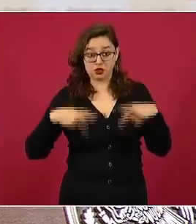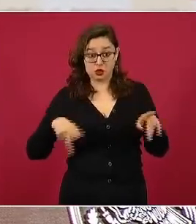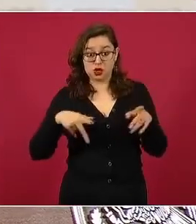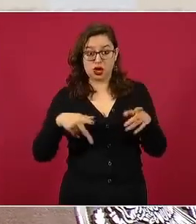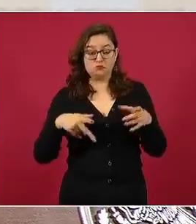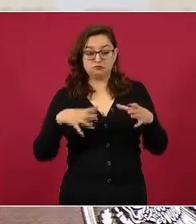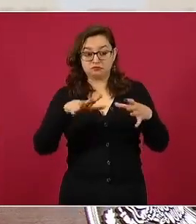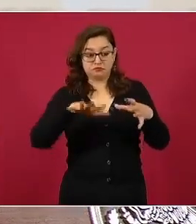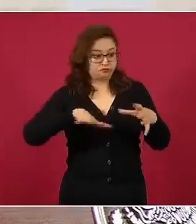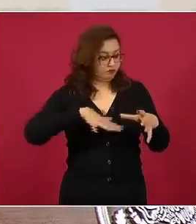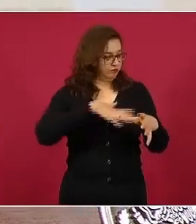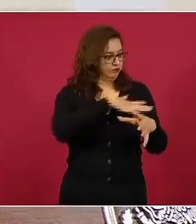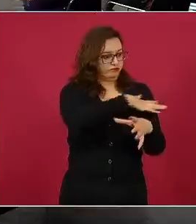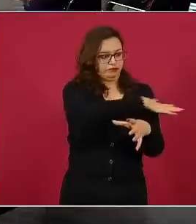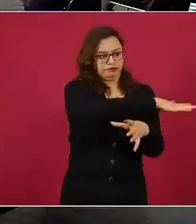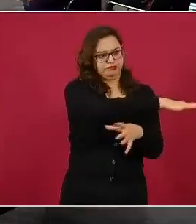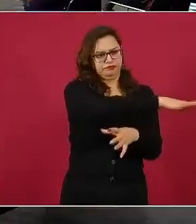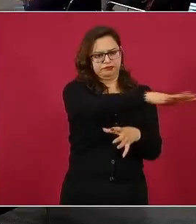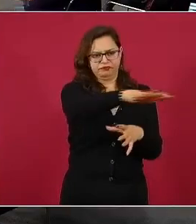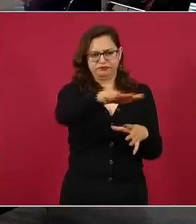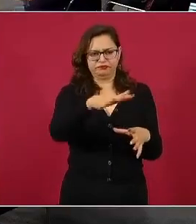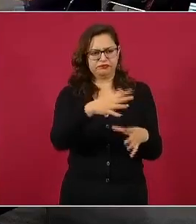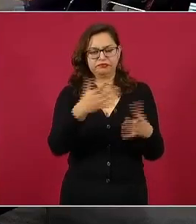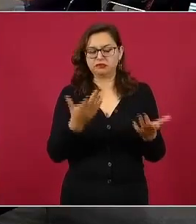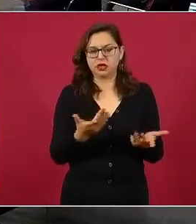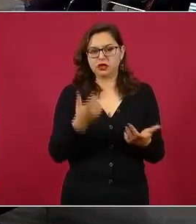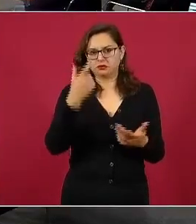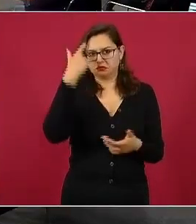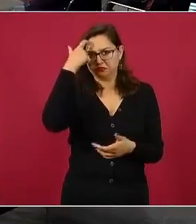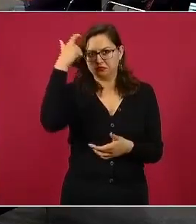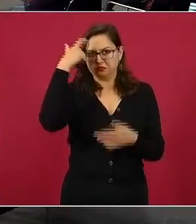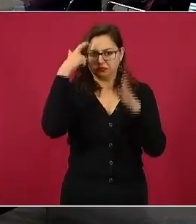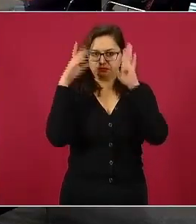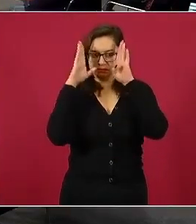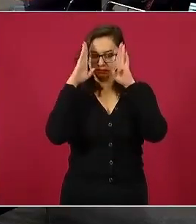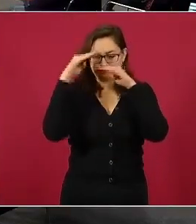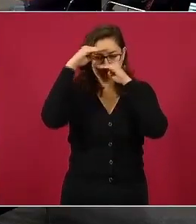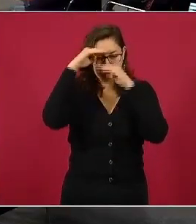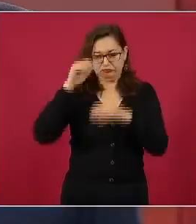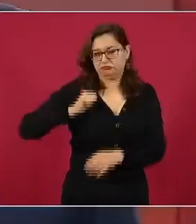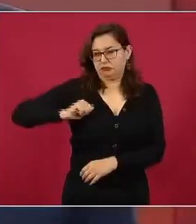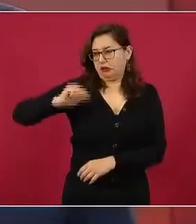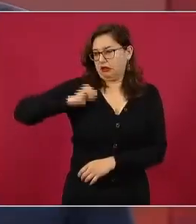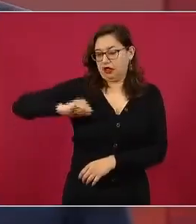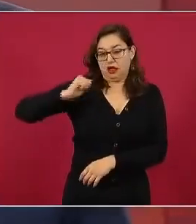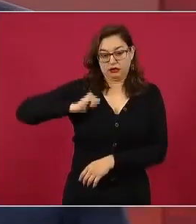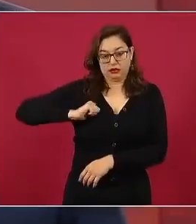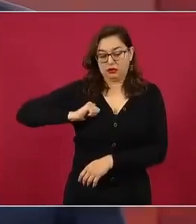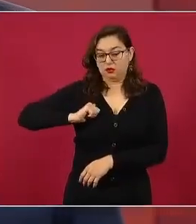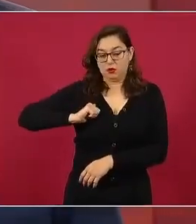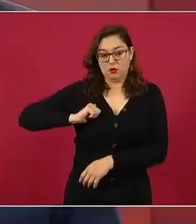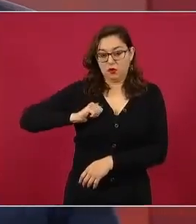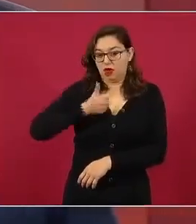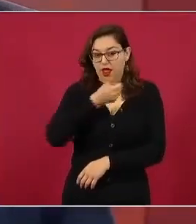gente que tiene un pensamiento retrógrada.